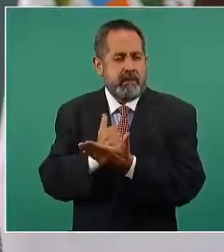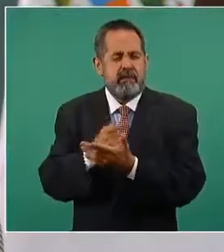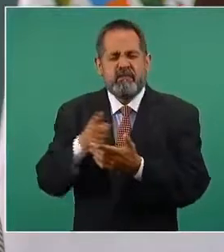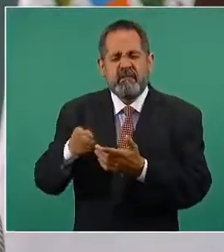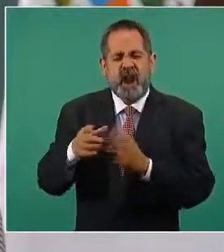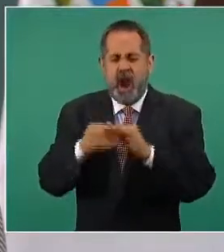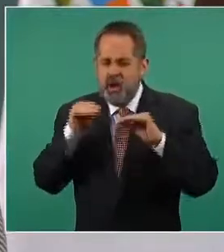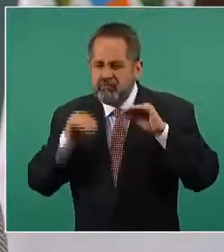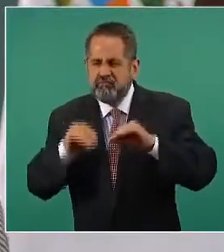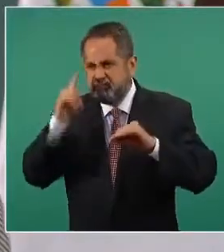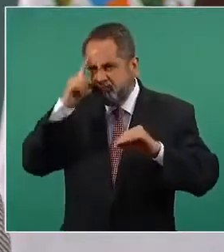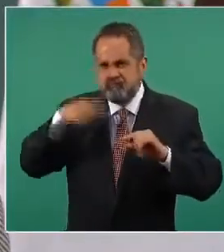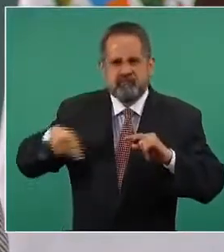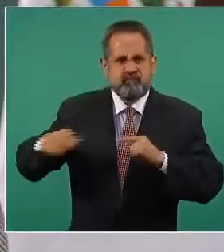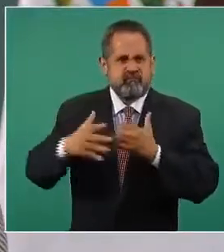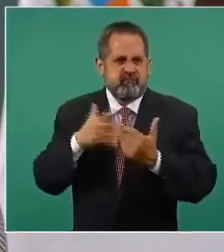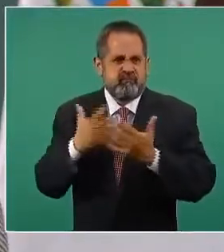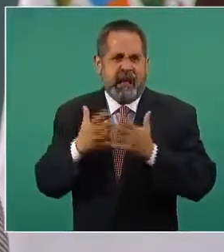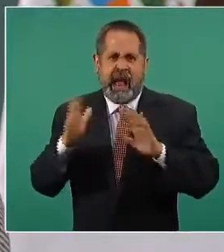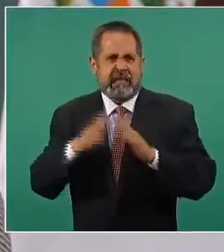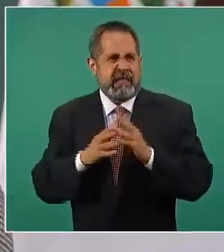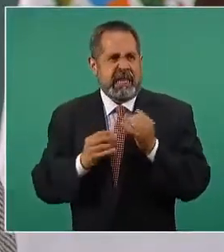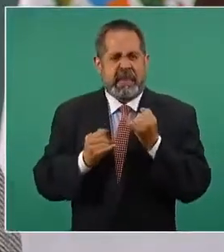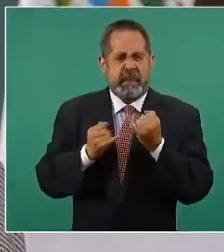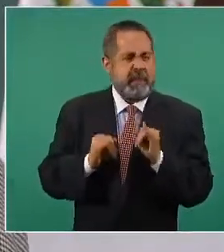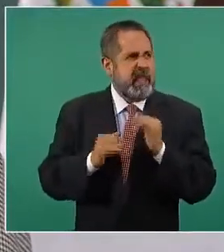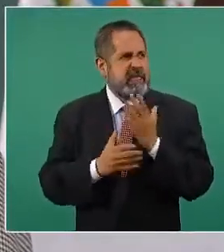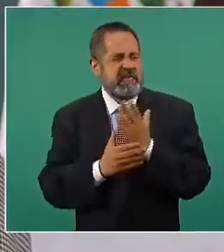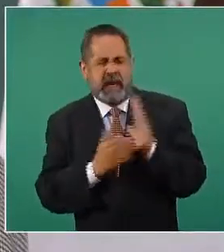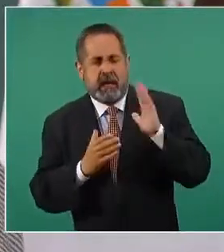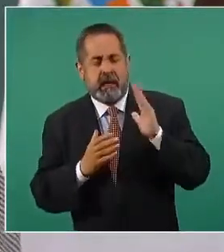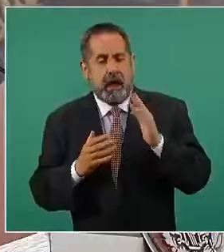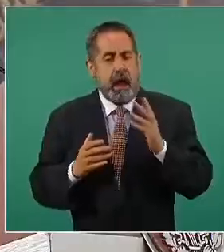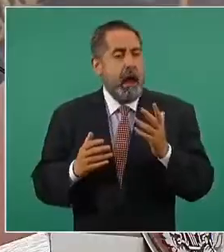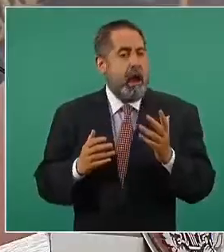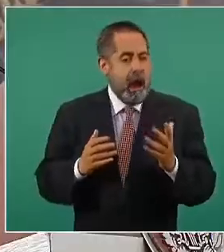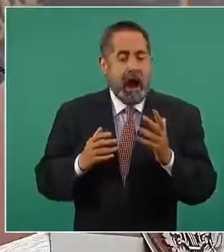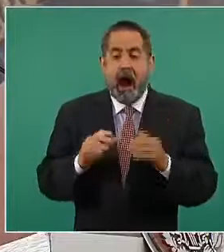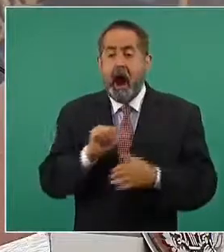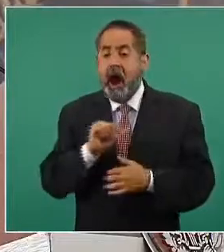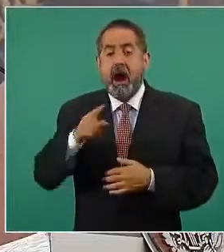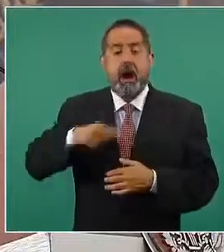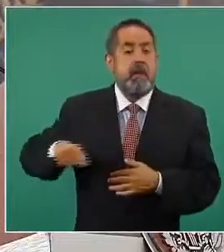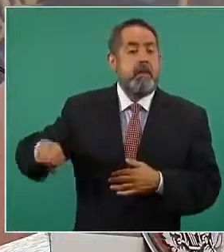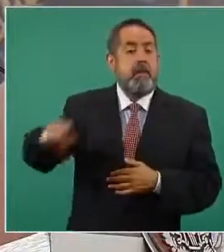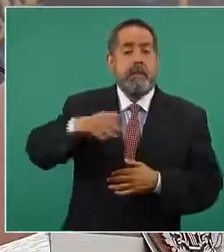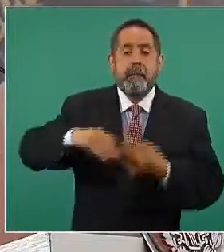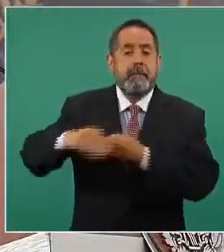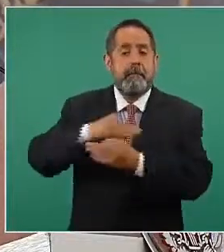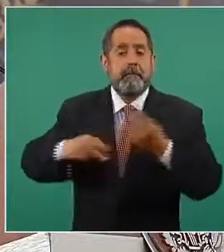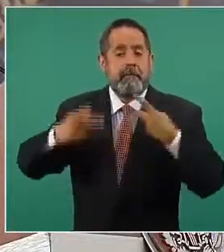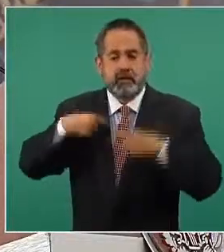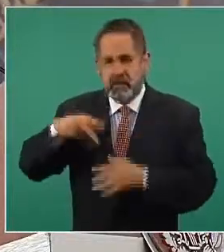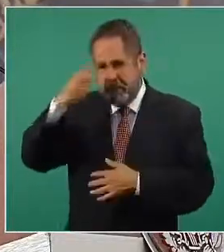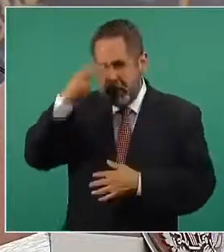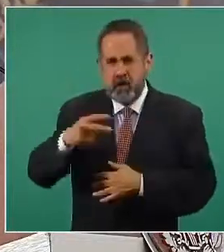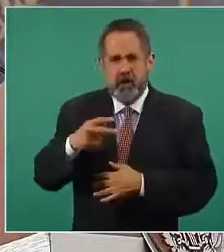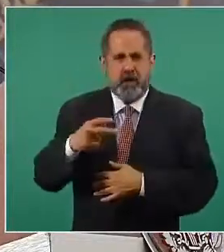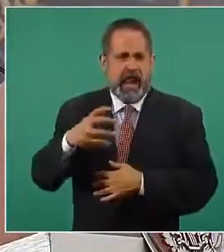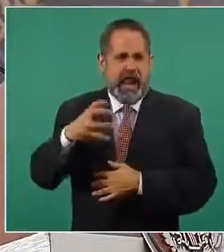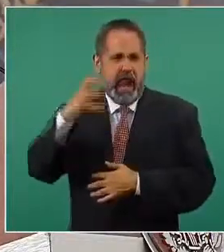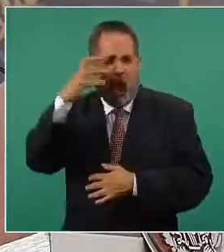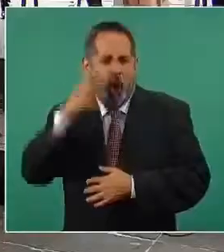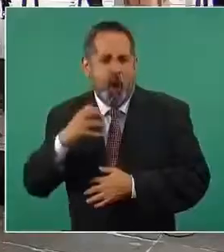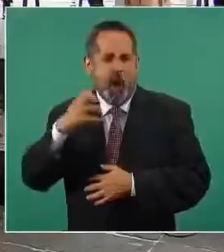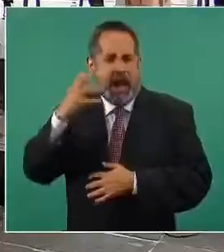y están construyendo su independencia día tras día, al pueblo mexicano, a los leones y leonas